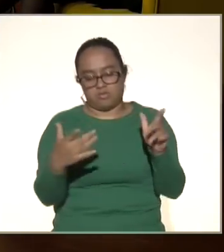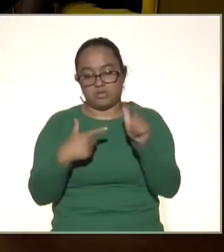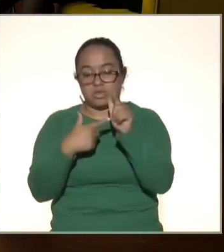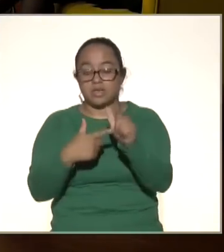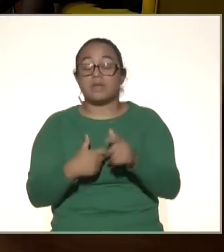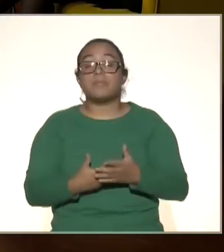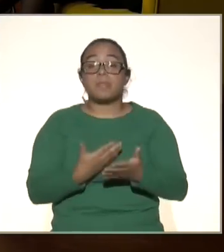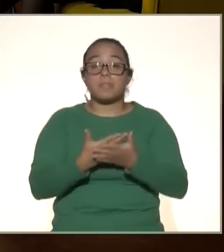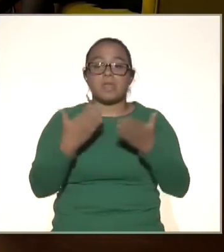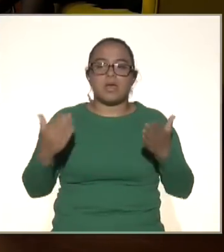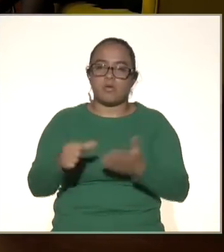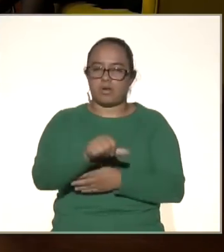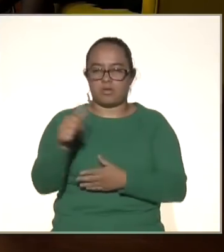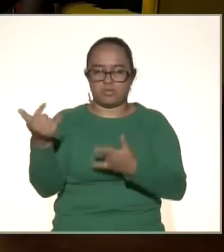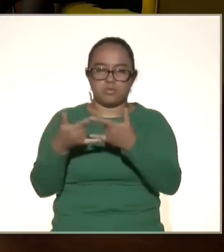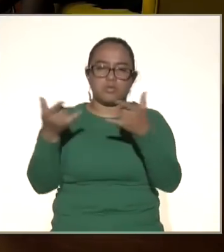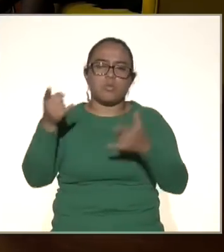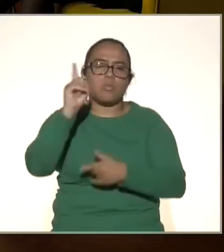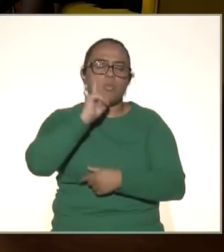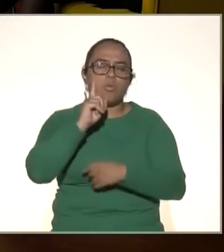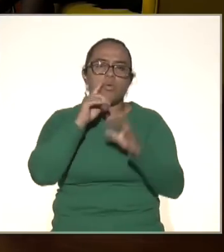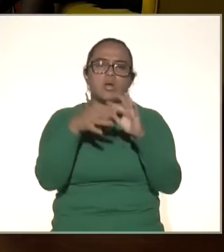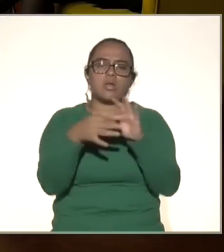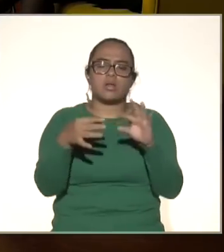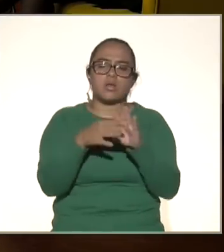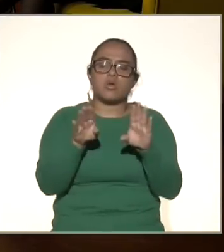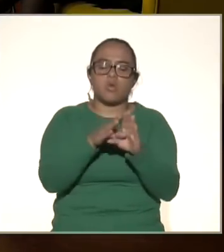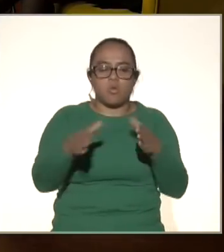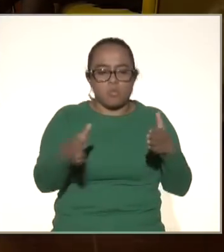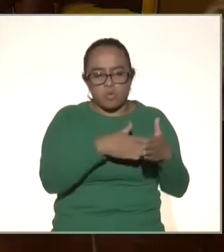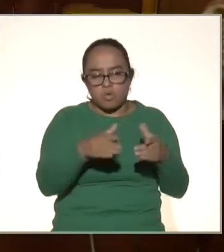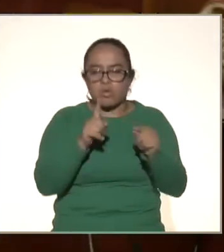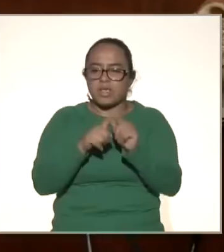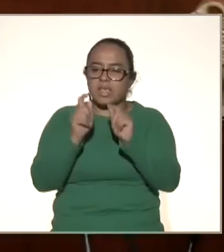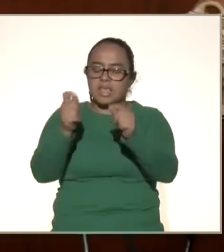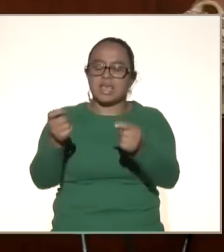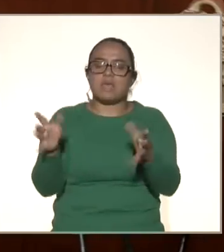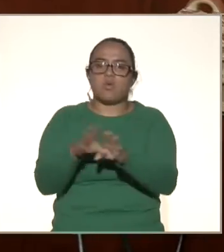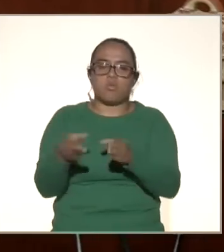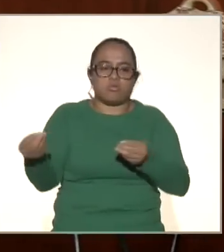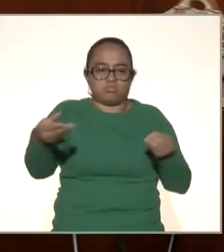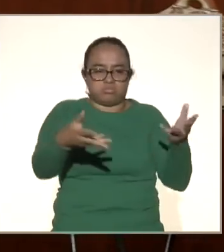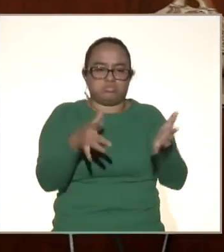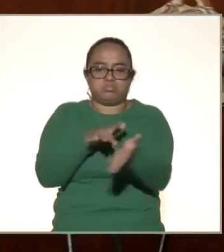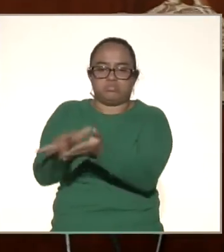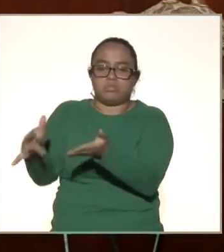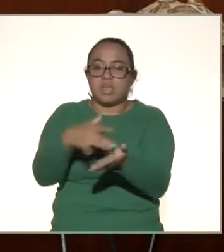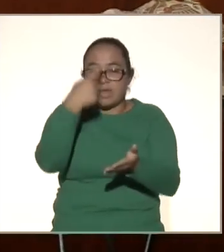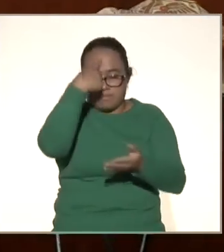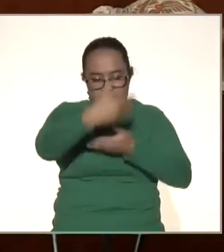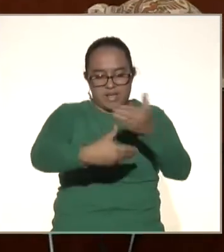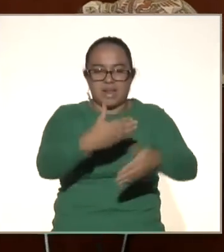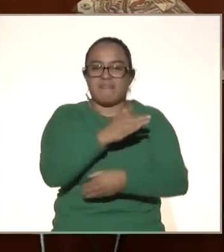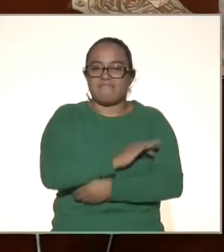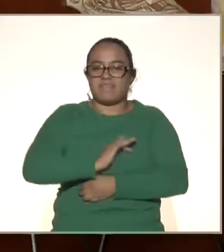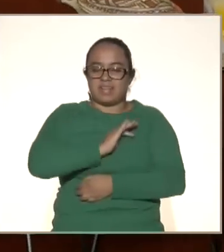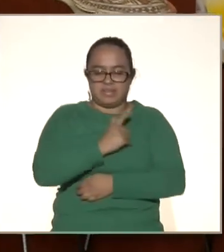se organizan en su familia, incluso con el menú, con quién cocina, con quién aporta, para que todo funcione y pues todos sean